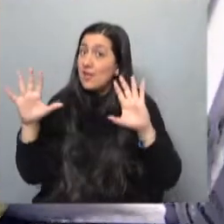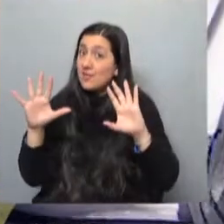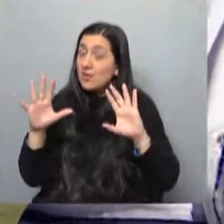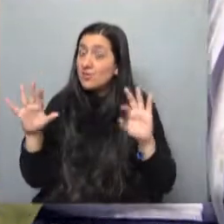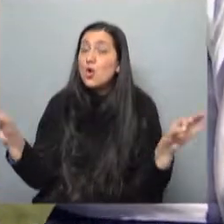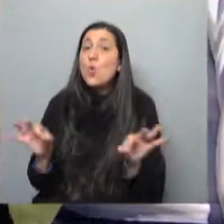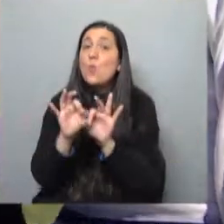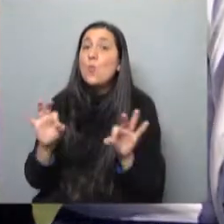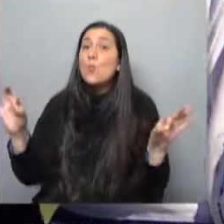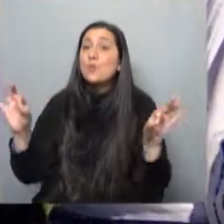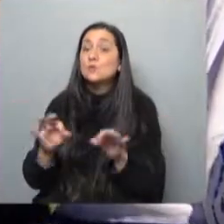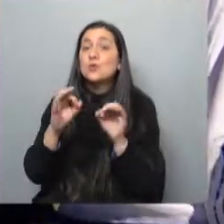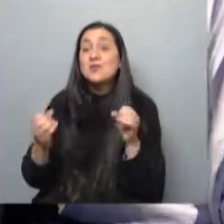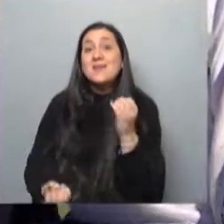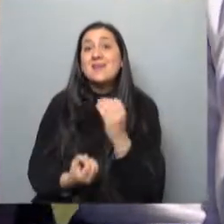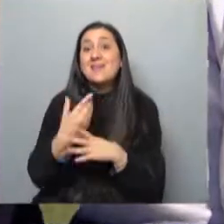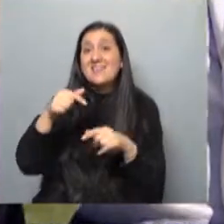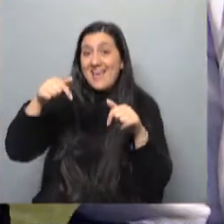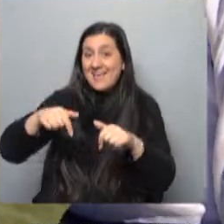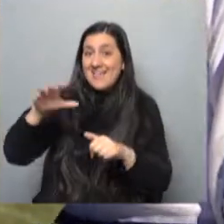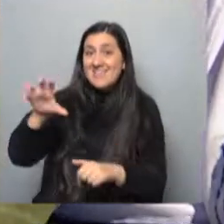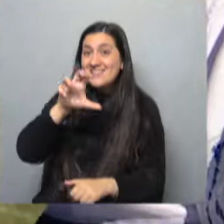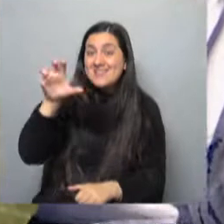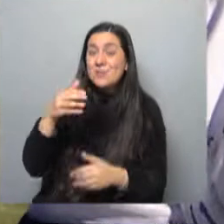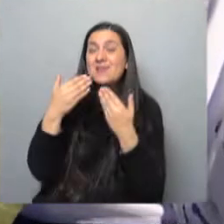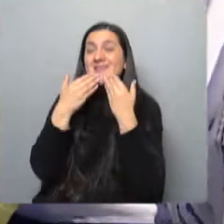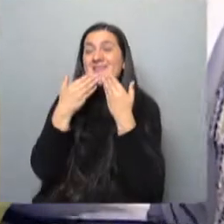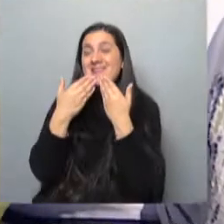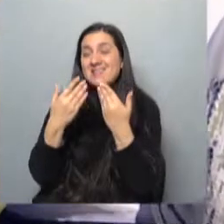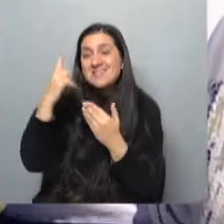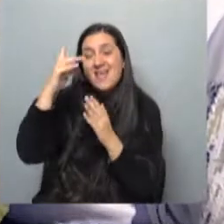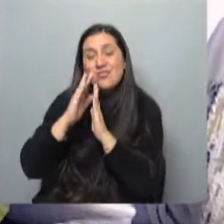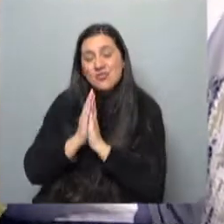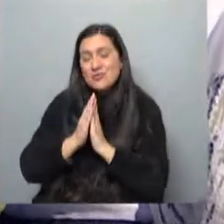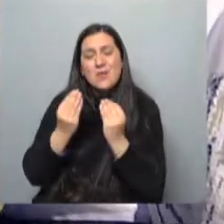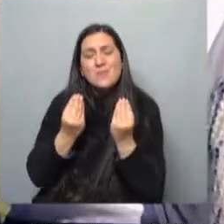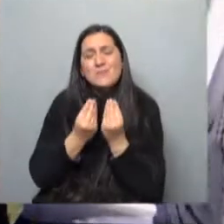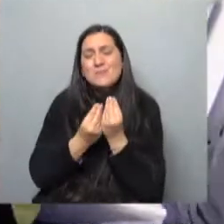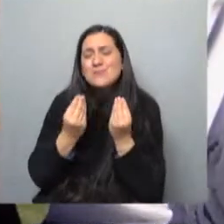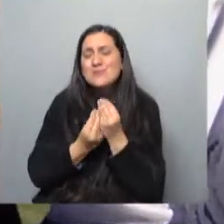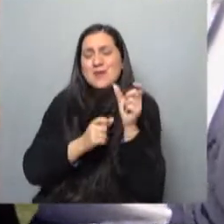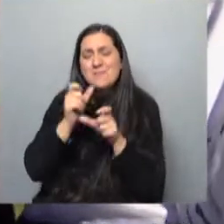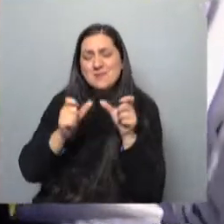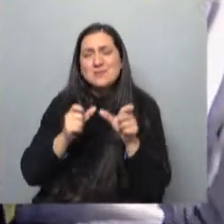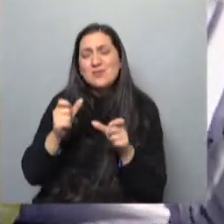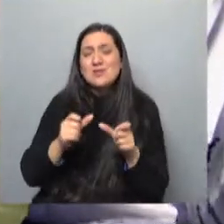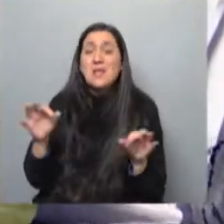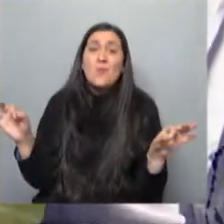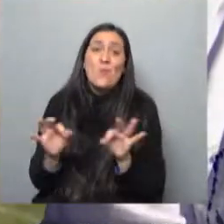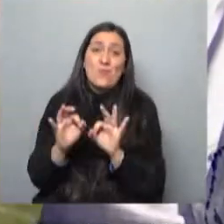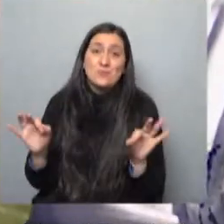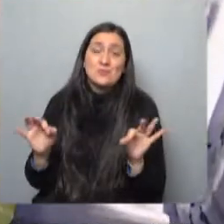músicos emergentes del Cerro porque gracias a Dios tenemos mucha gente capacitada Entonces